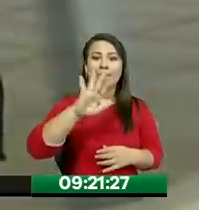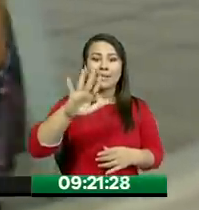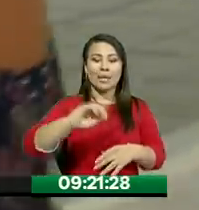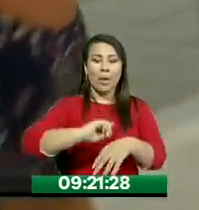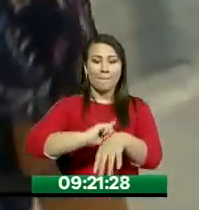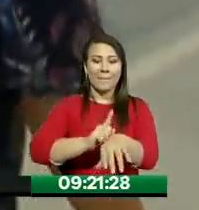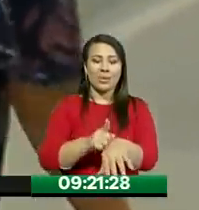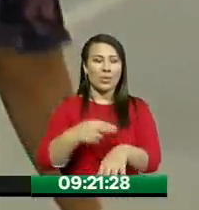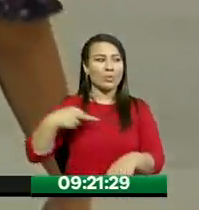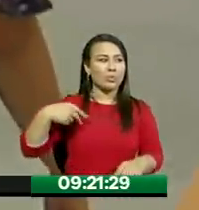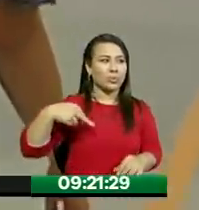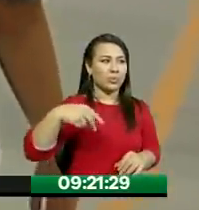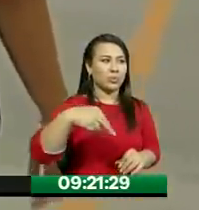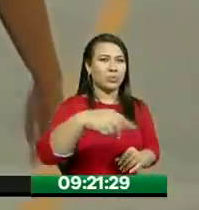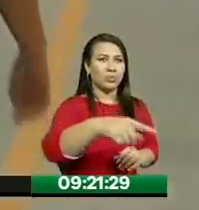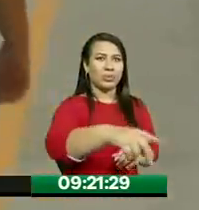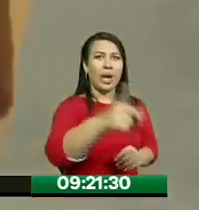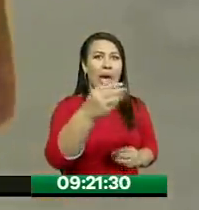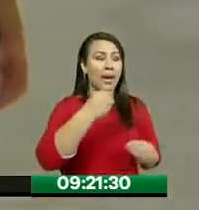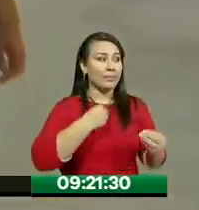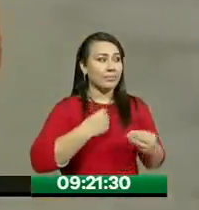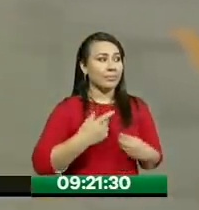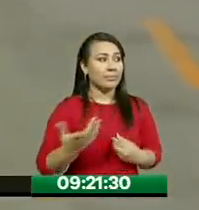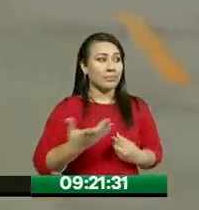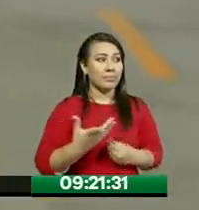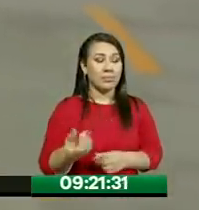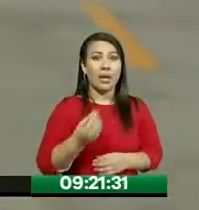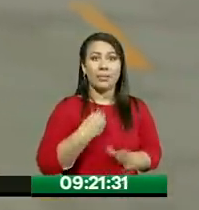3.5 toneladas.